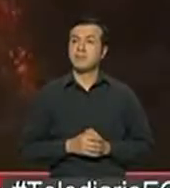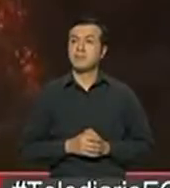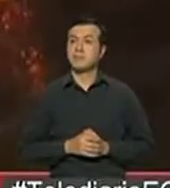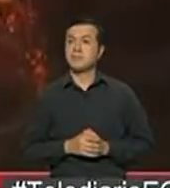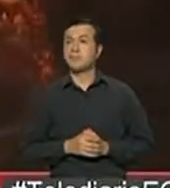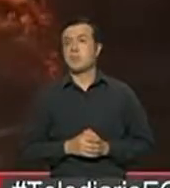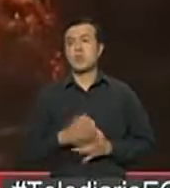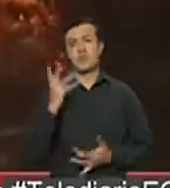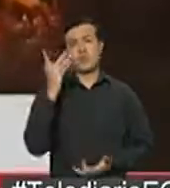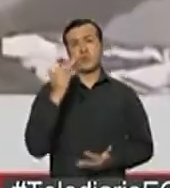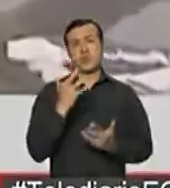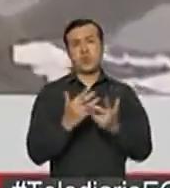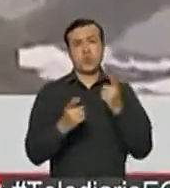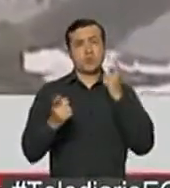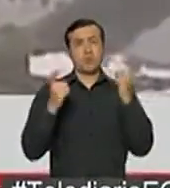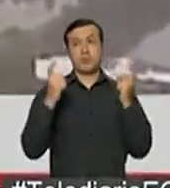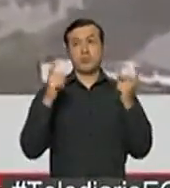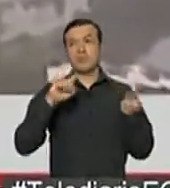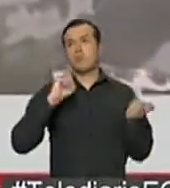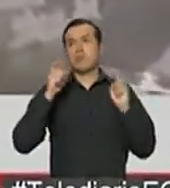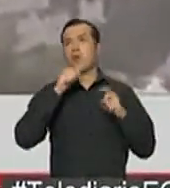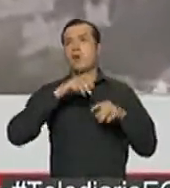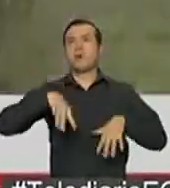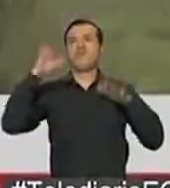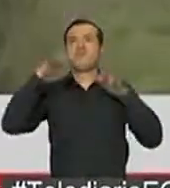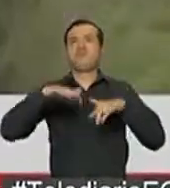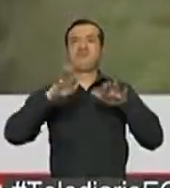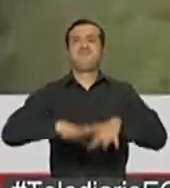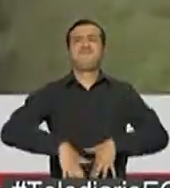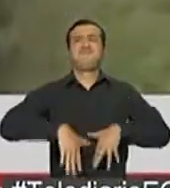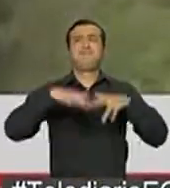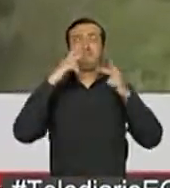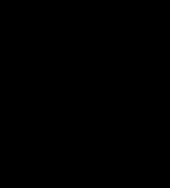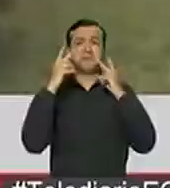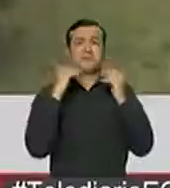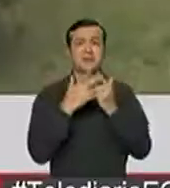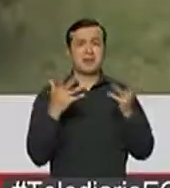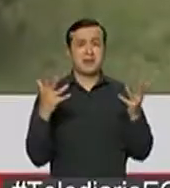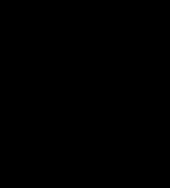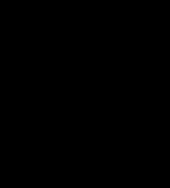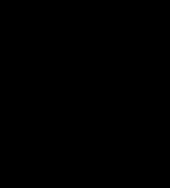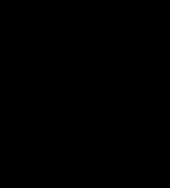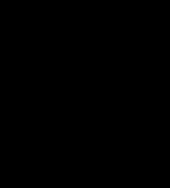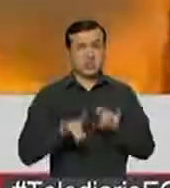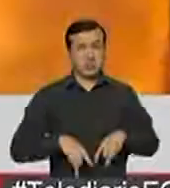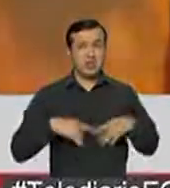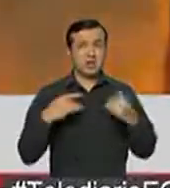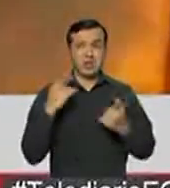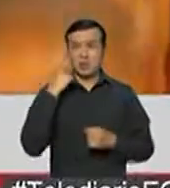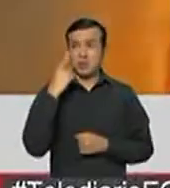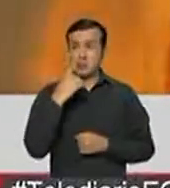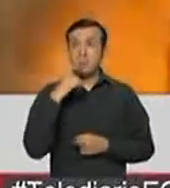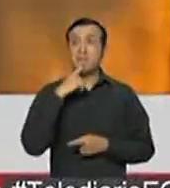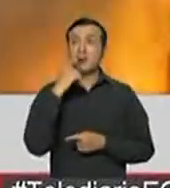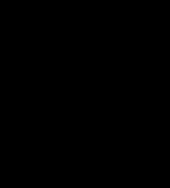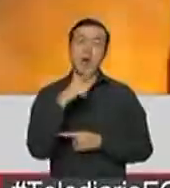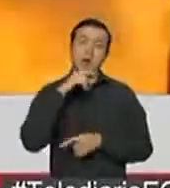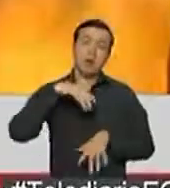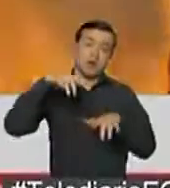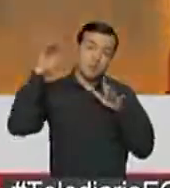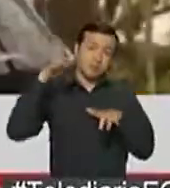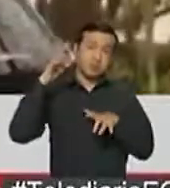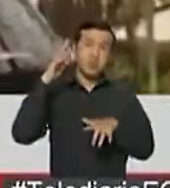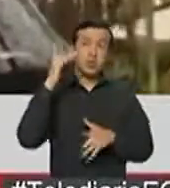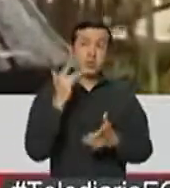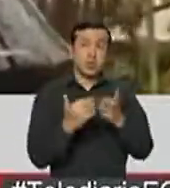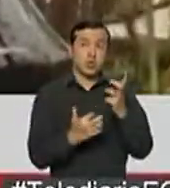De las incontrolables llamas a las repentinas inundaciones. Ese es el panorama que Australia enfrenta actualmente. Si bien las esperadas lluvias lograron